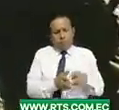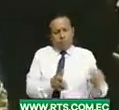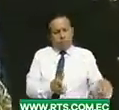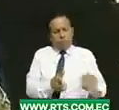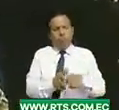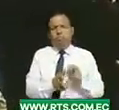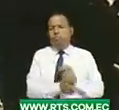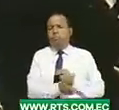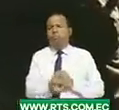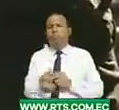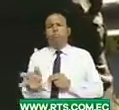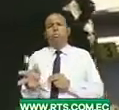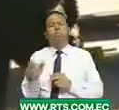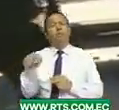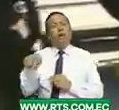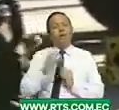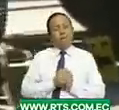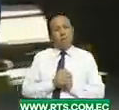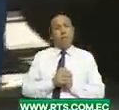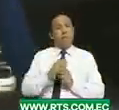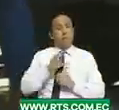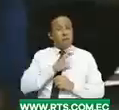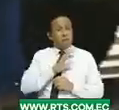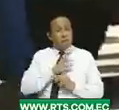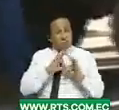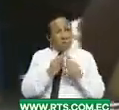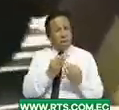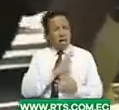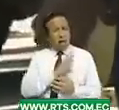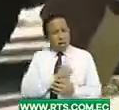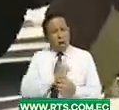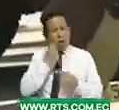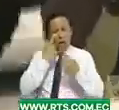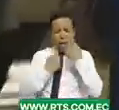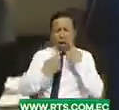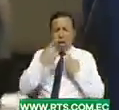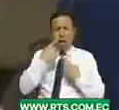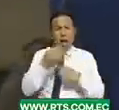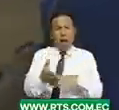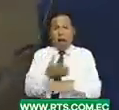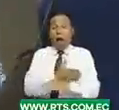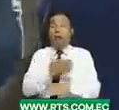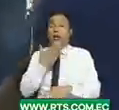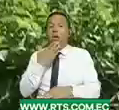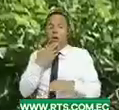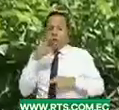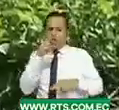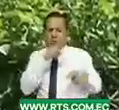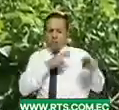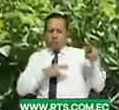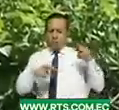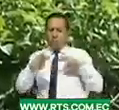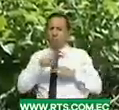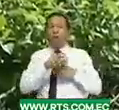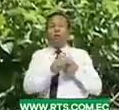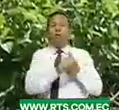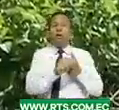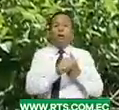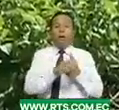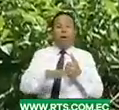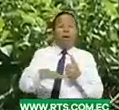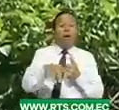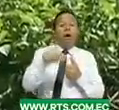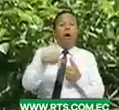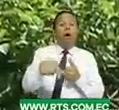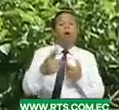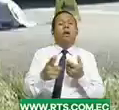dolor de los familiares, pero previo a eso se hicieron las inspecciones correspondientes. A pocos metros del lugar, una moto en una zanja en